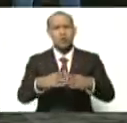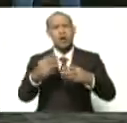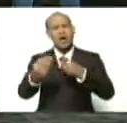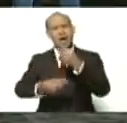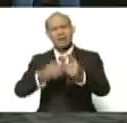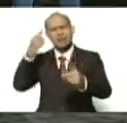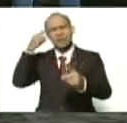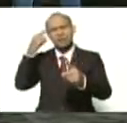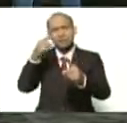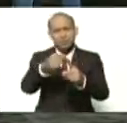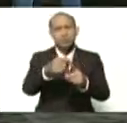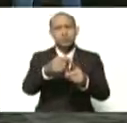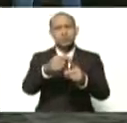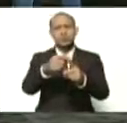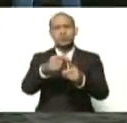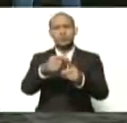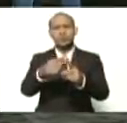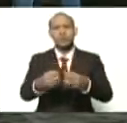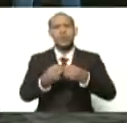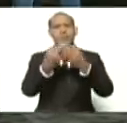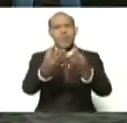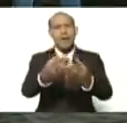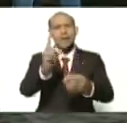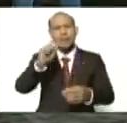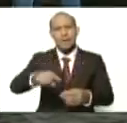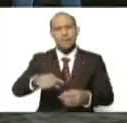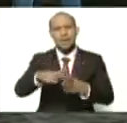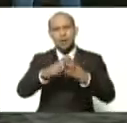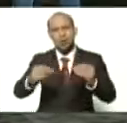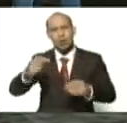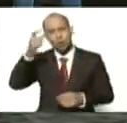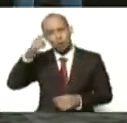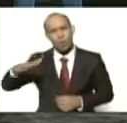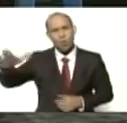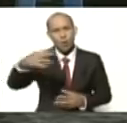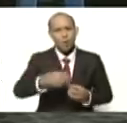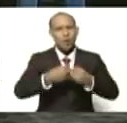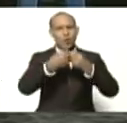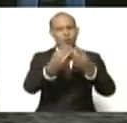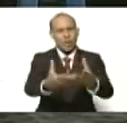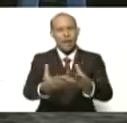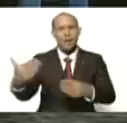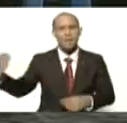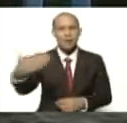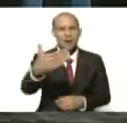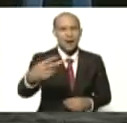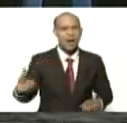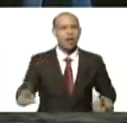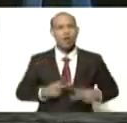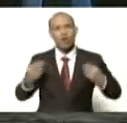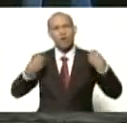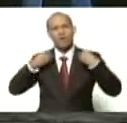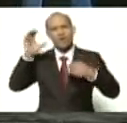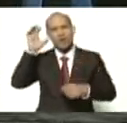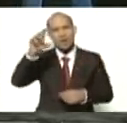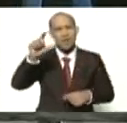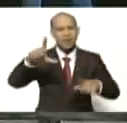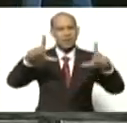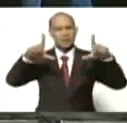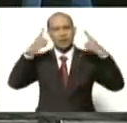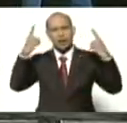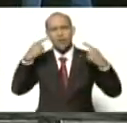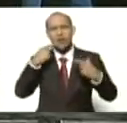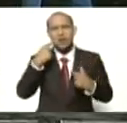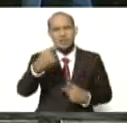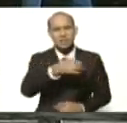cumplir con la meta y cumplirle a usted presidente de inundar de pescado a todo el país que viva la patria y desde aquí de la guaira presidente le